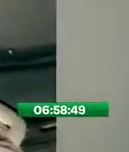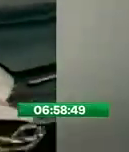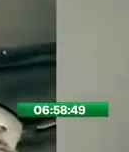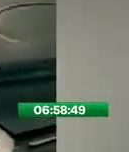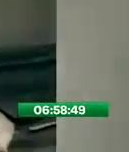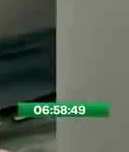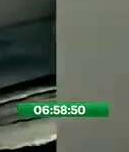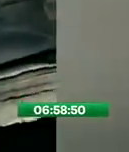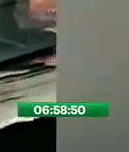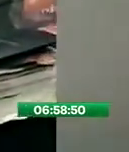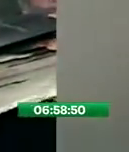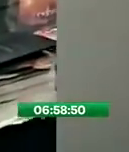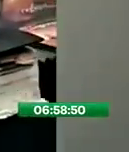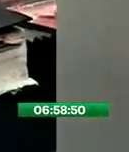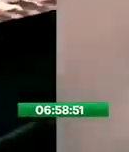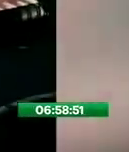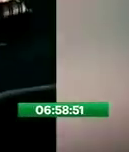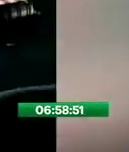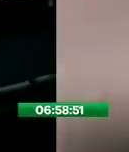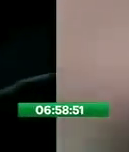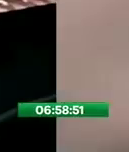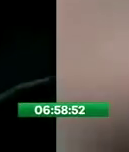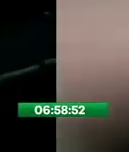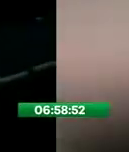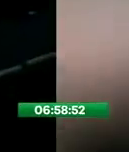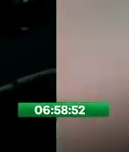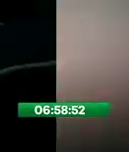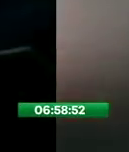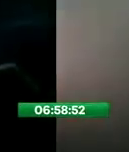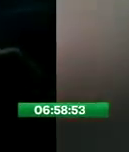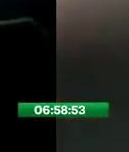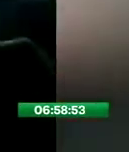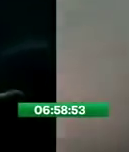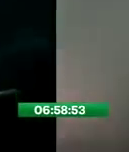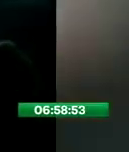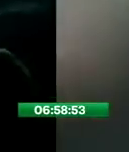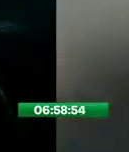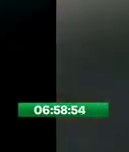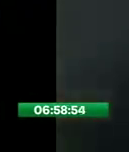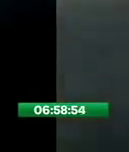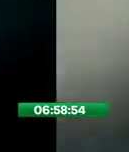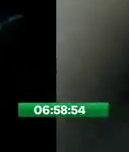a mí me da 21-22. ¿21-22 qué es eso? Culillo.